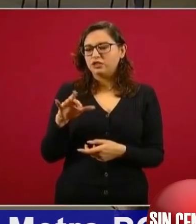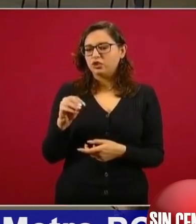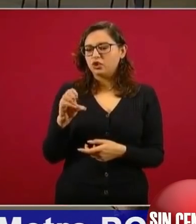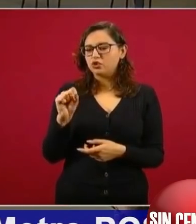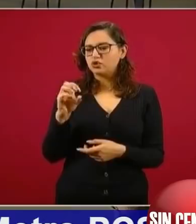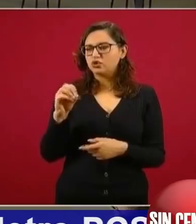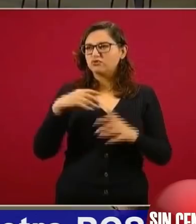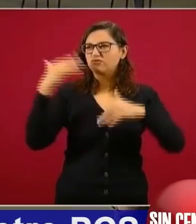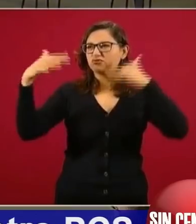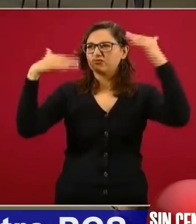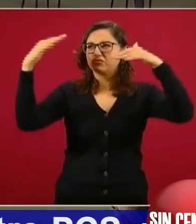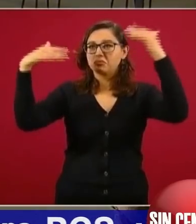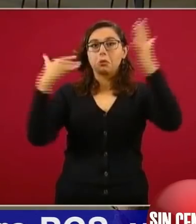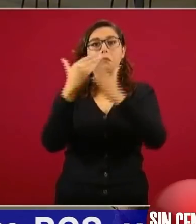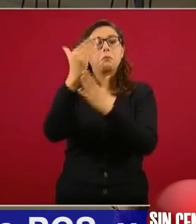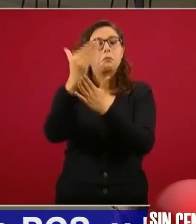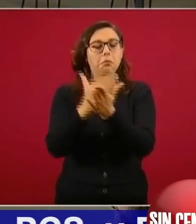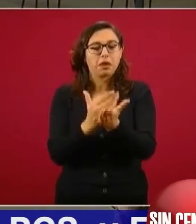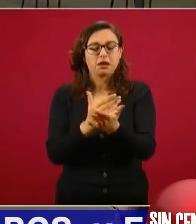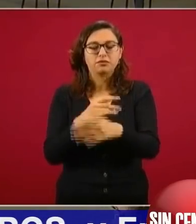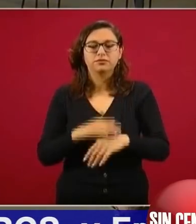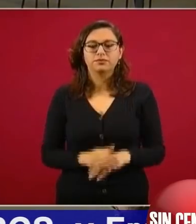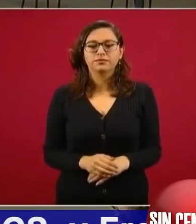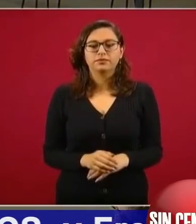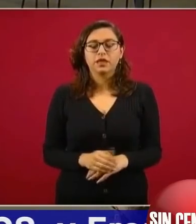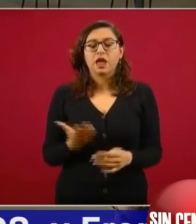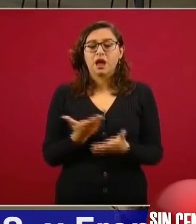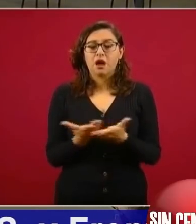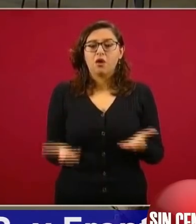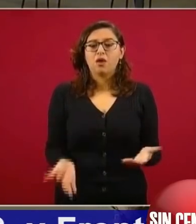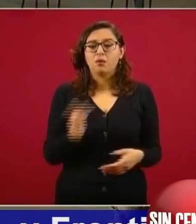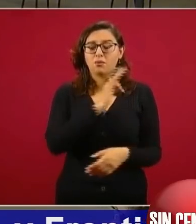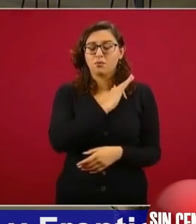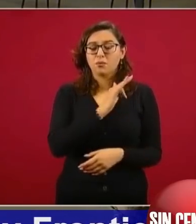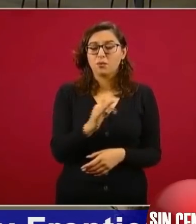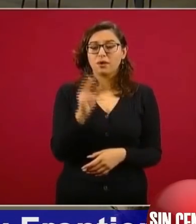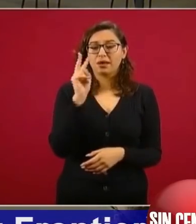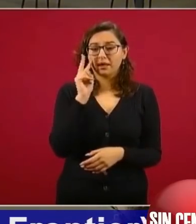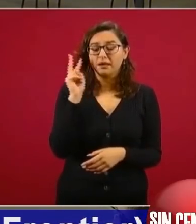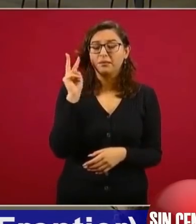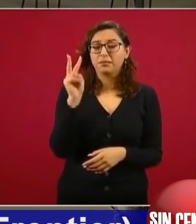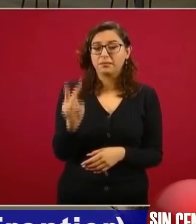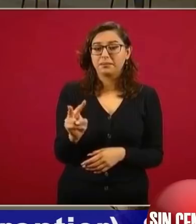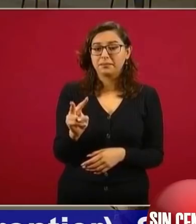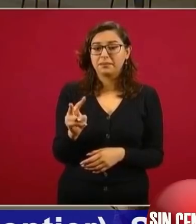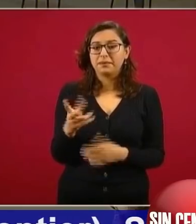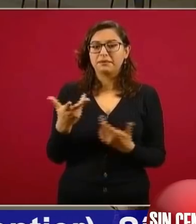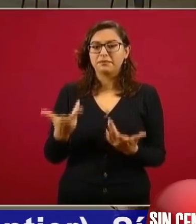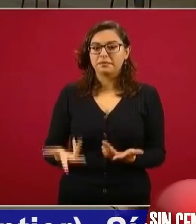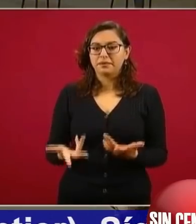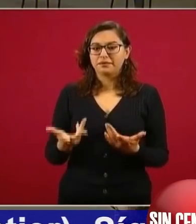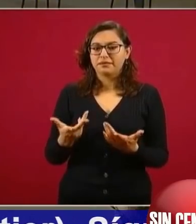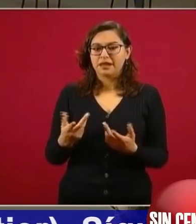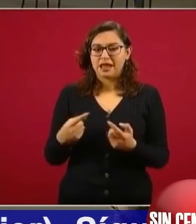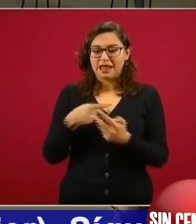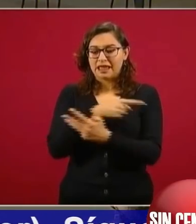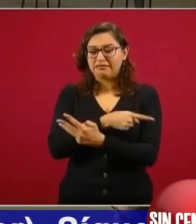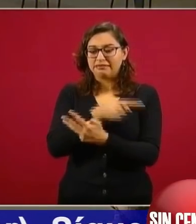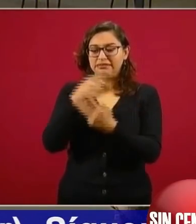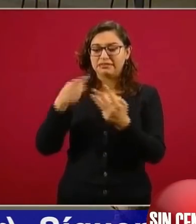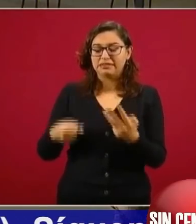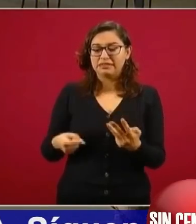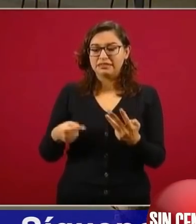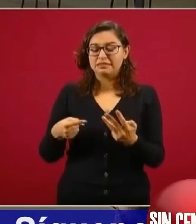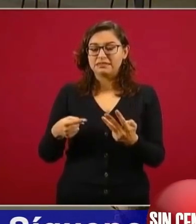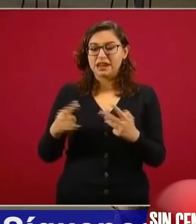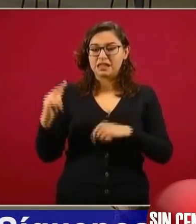Aquí mostramos a ustedes lo que es una imagen de lo que son las trayectorias de aproximación de los 3 aeropuertos